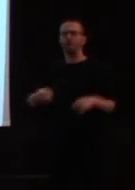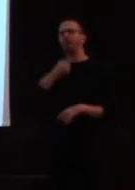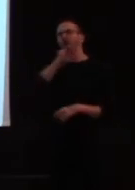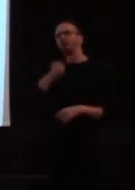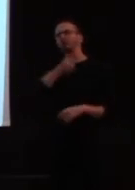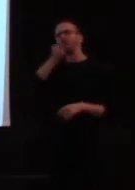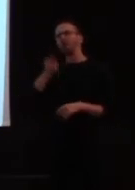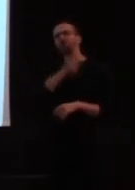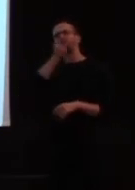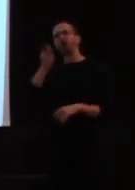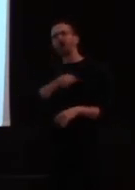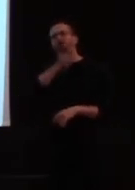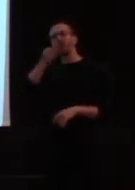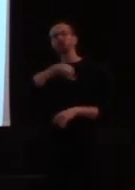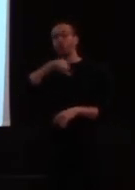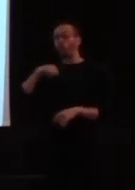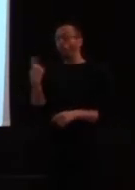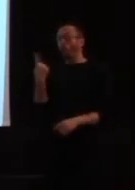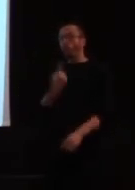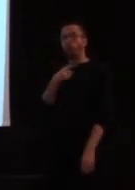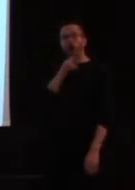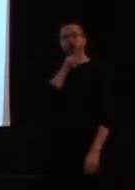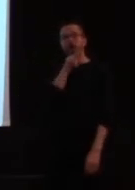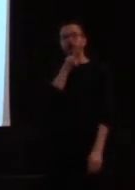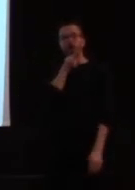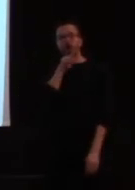tanto, que hablamos solos. Es que